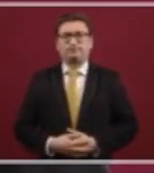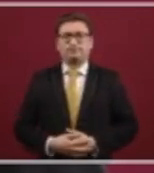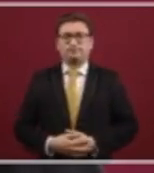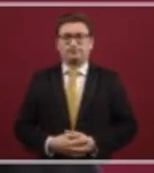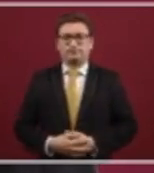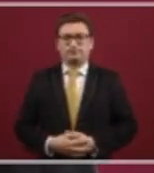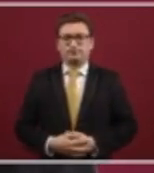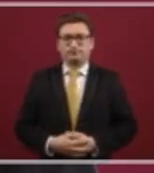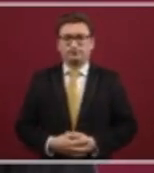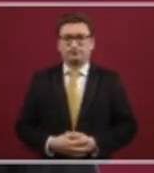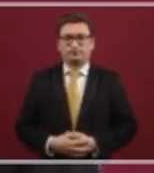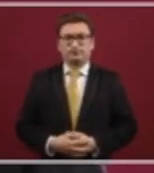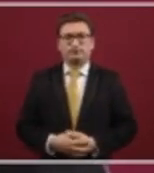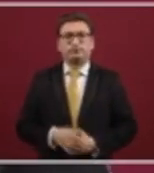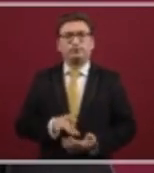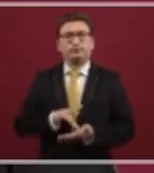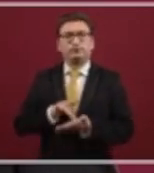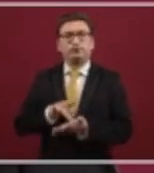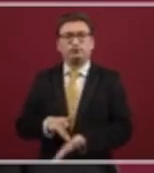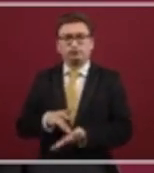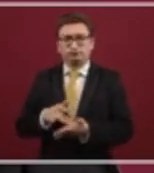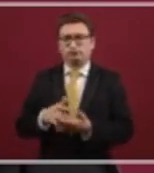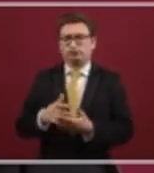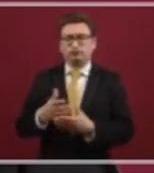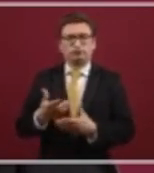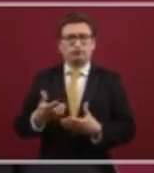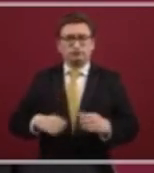de apoyo a actividades productivas